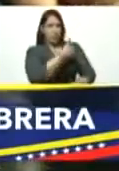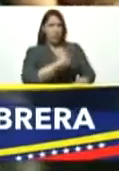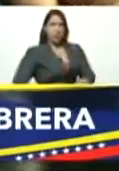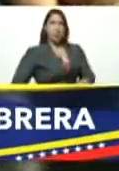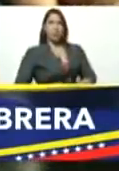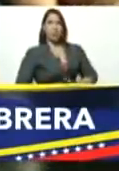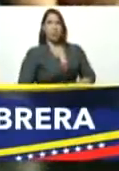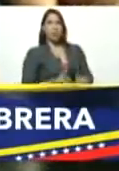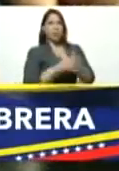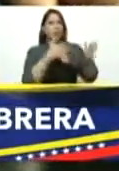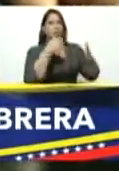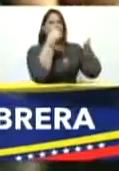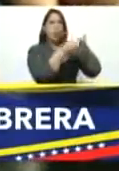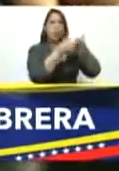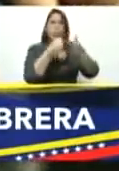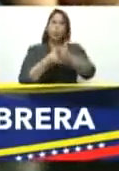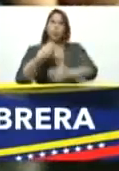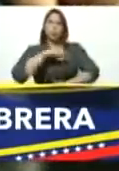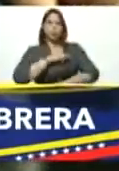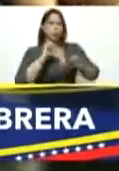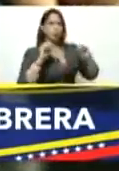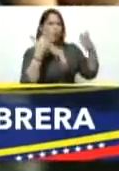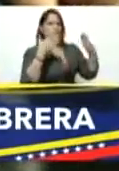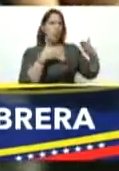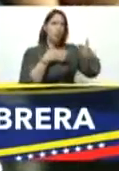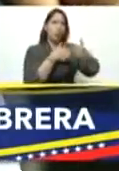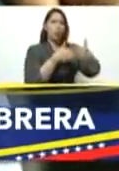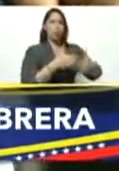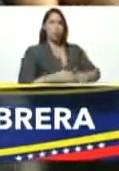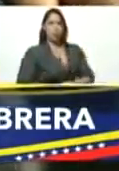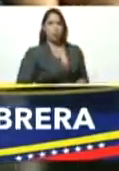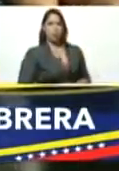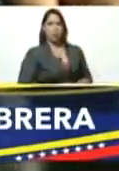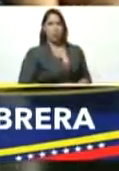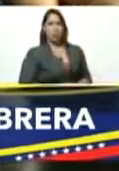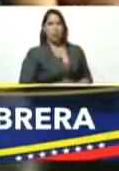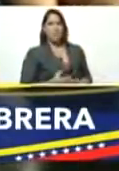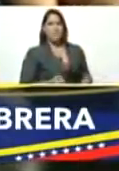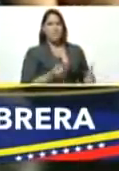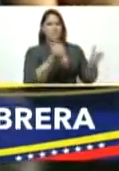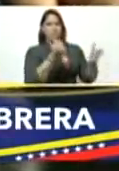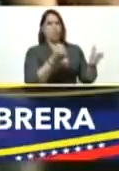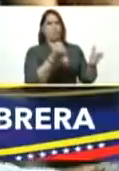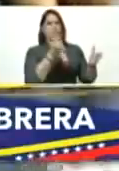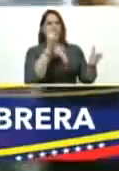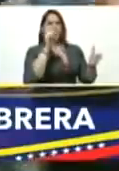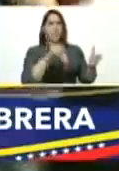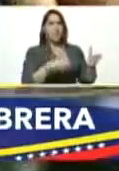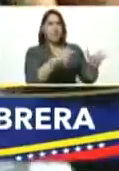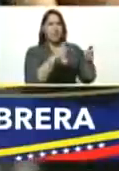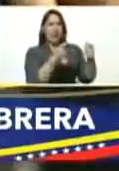lucha libramos en contra de la bonificación del salario sabemos que hoy